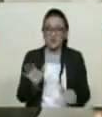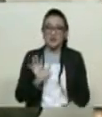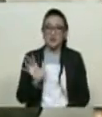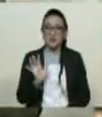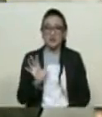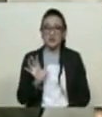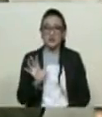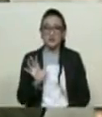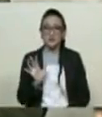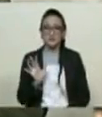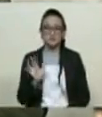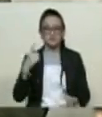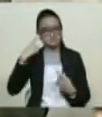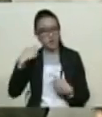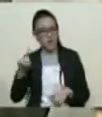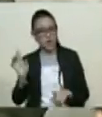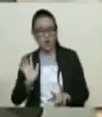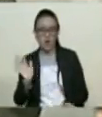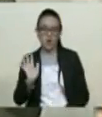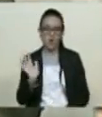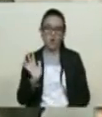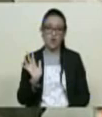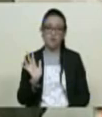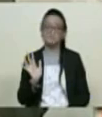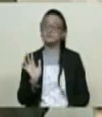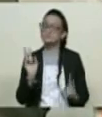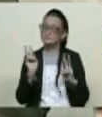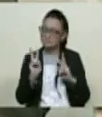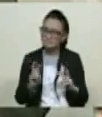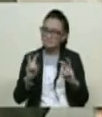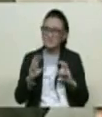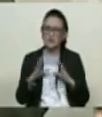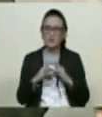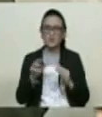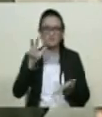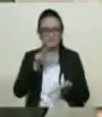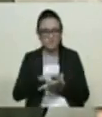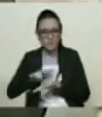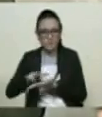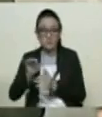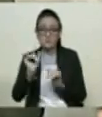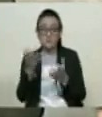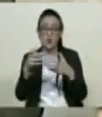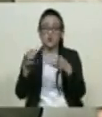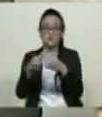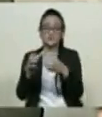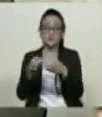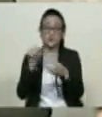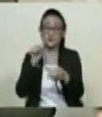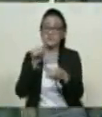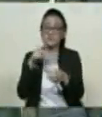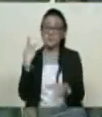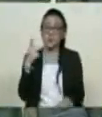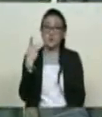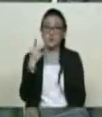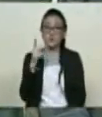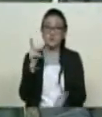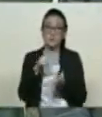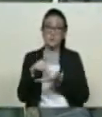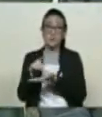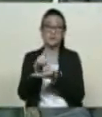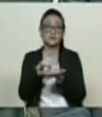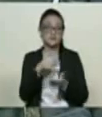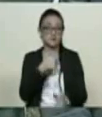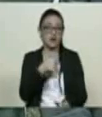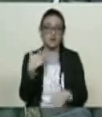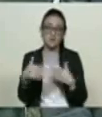esté revisado, auditado y certificado por las mismas organizaciones con fines políticos que participan en